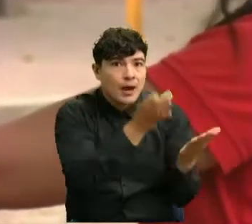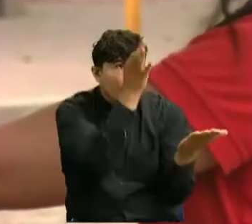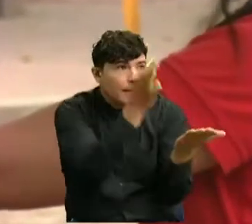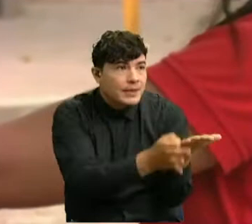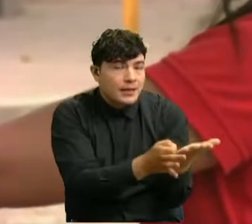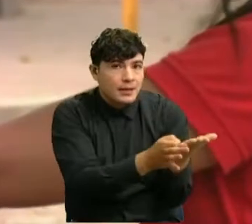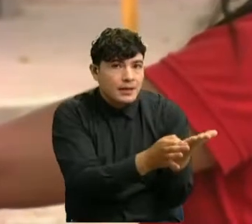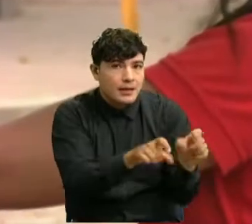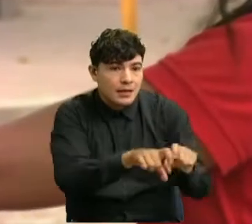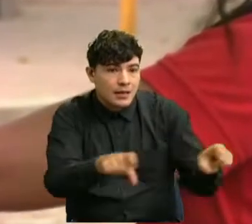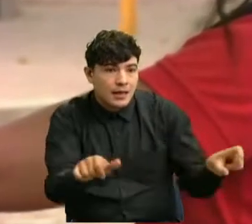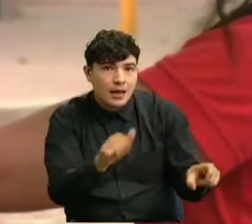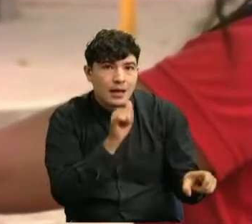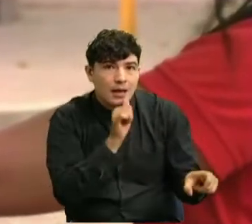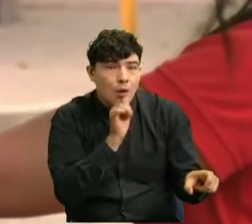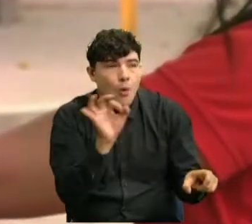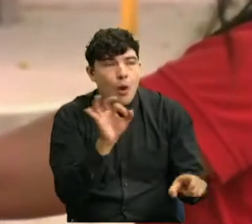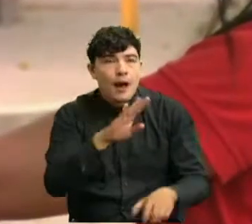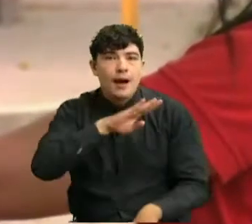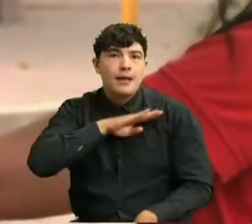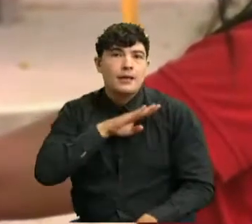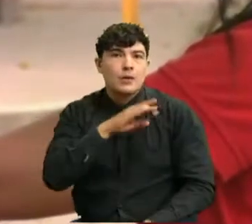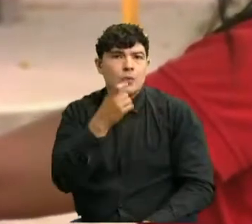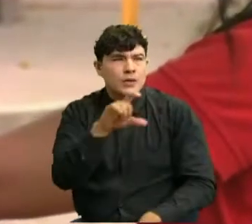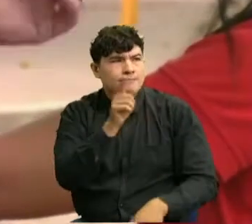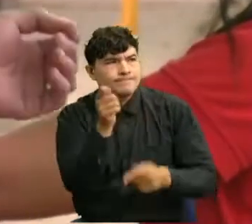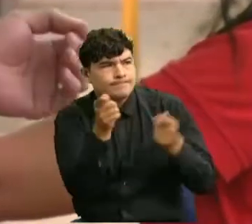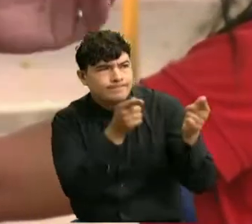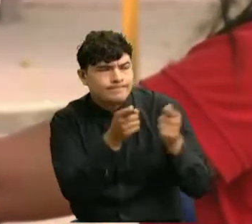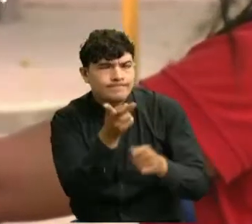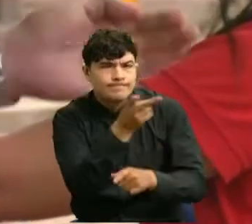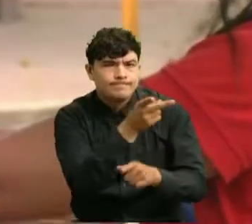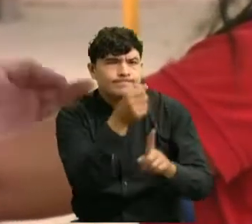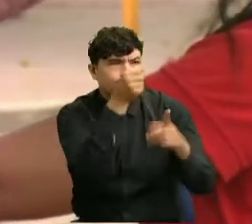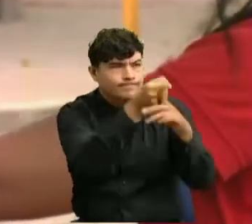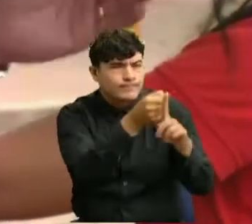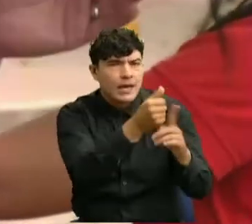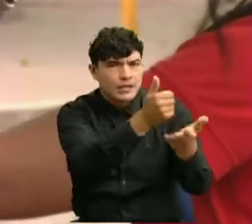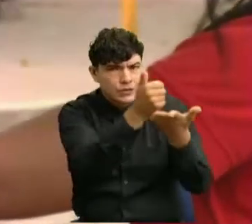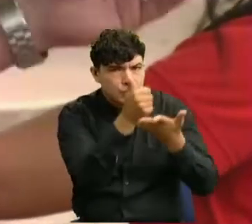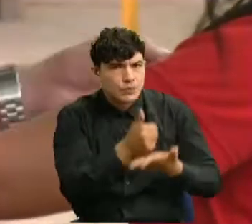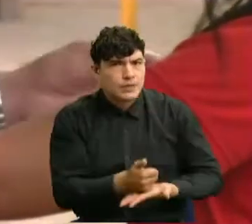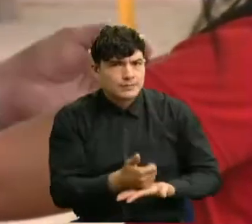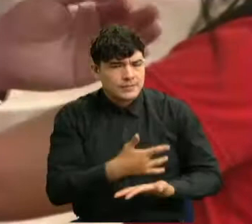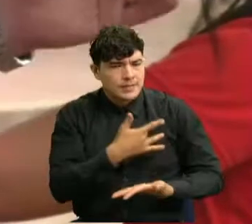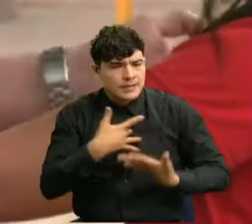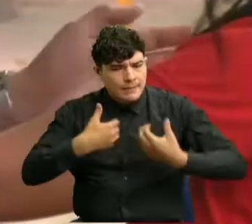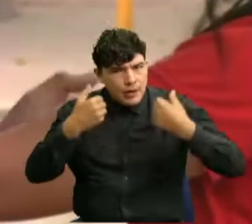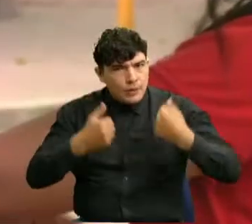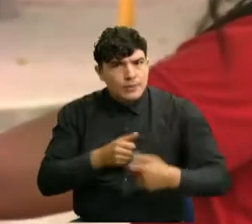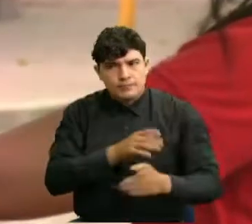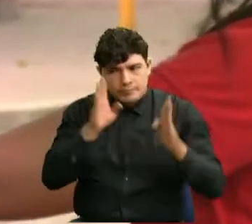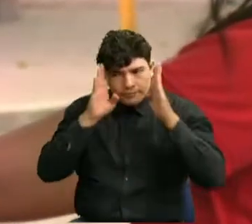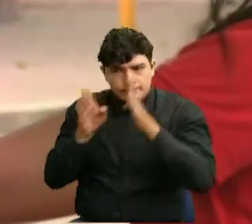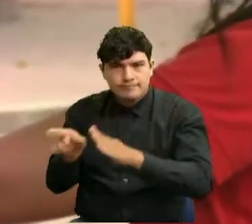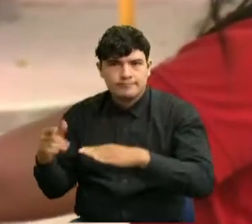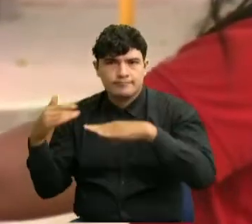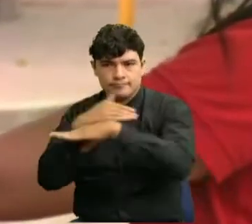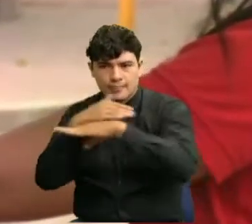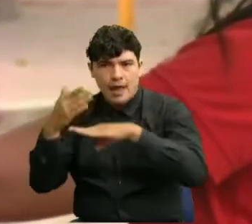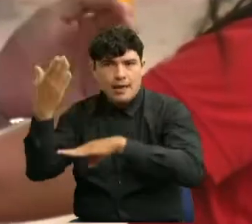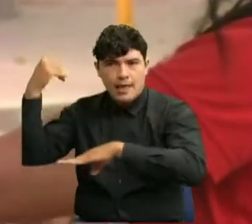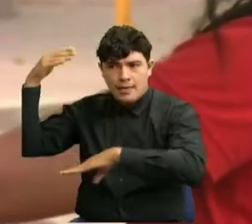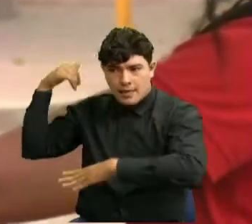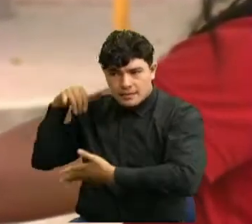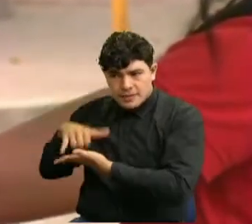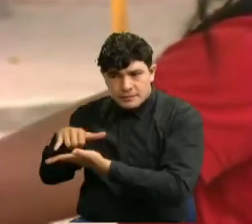alcaldía municipal de Cúcuta se apersonen, nos ayuden y a que las vías queden en su completo y normal estado como se encontraban